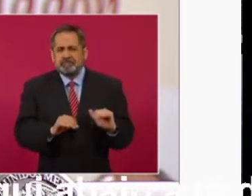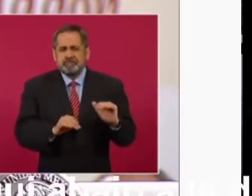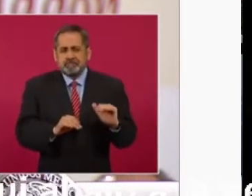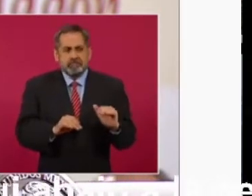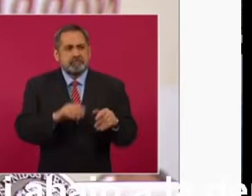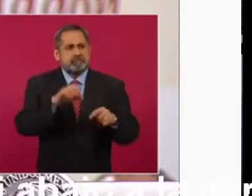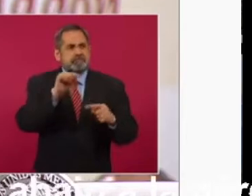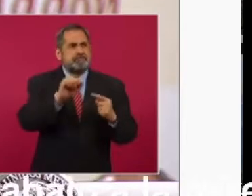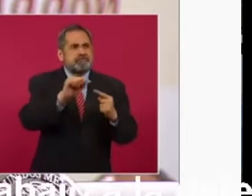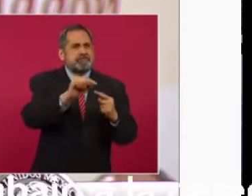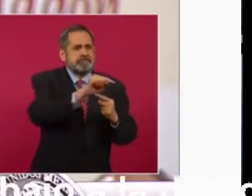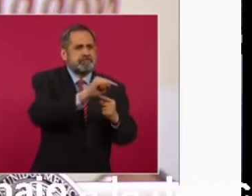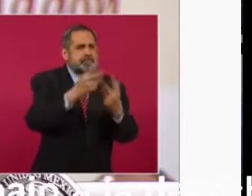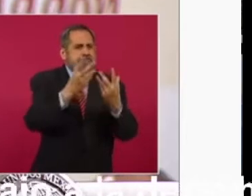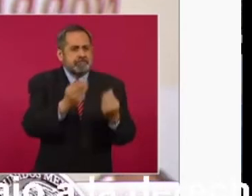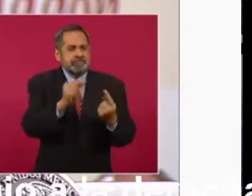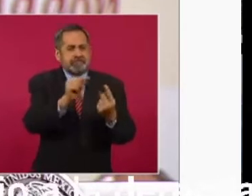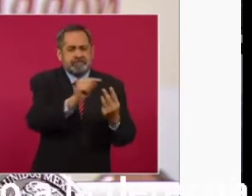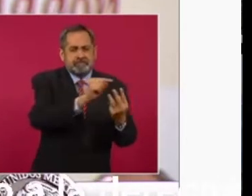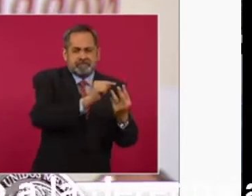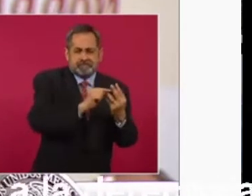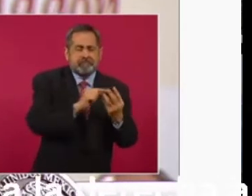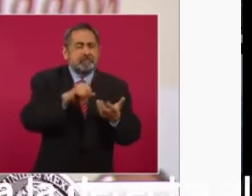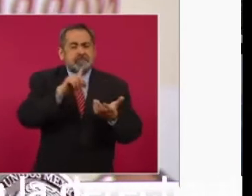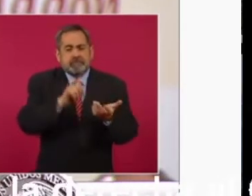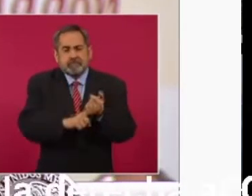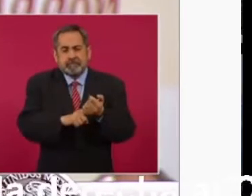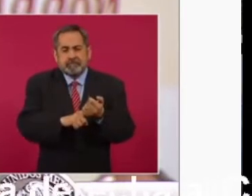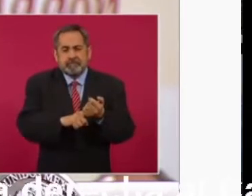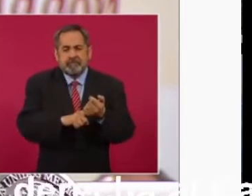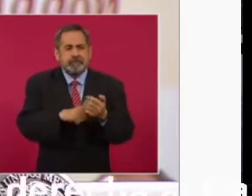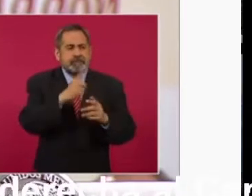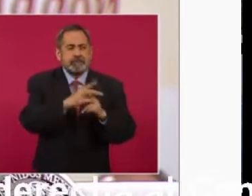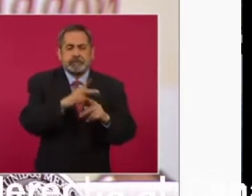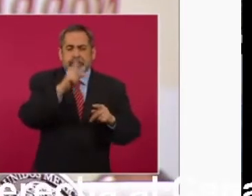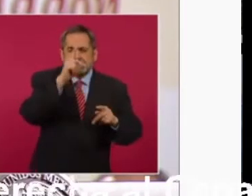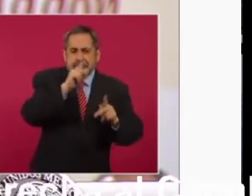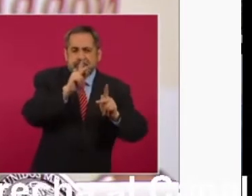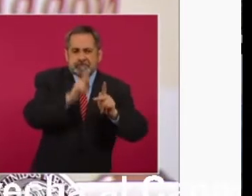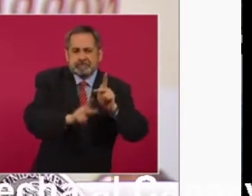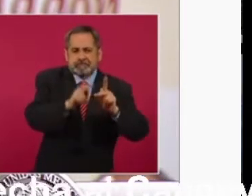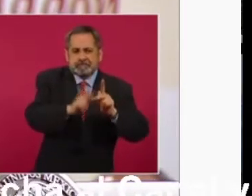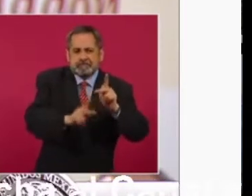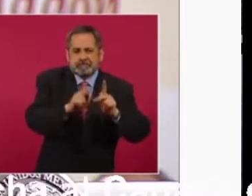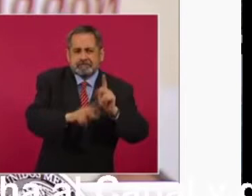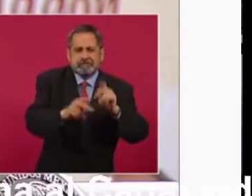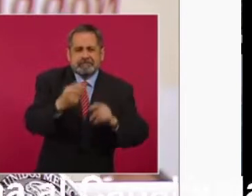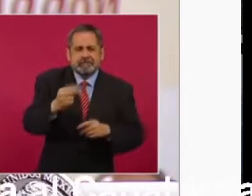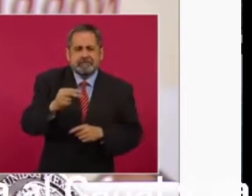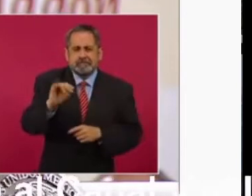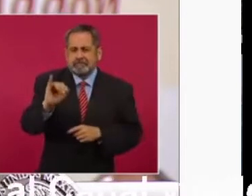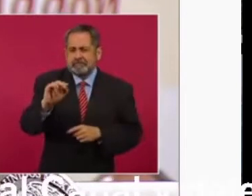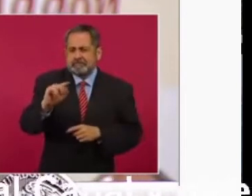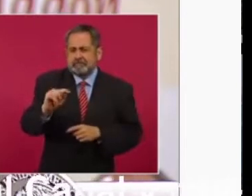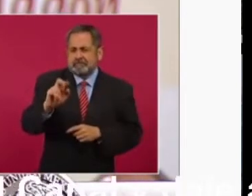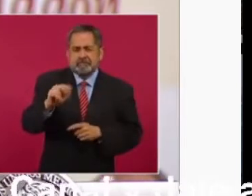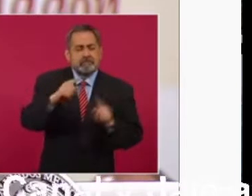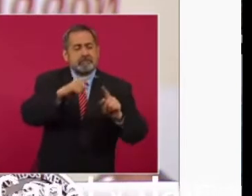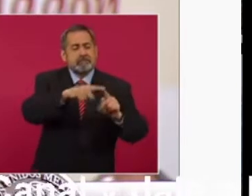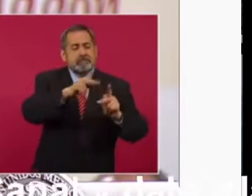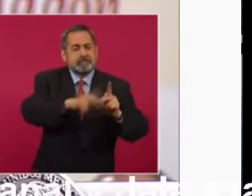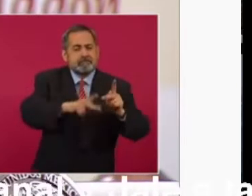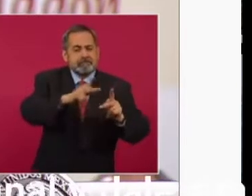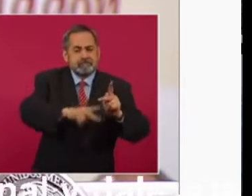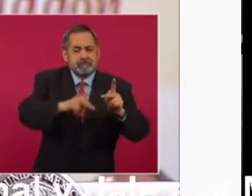centrales eléctricas debido a que son energías intermitentes que quiere decir que son energías solares y